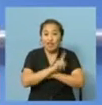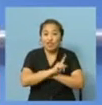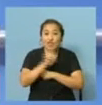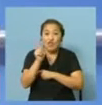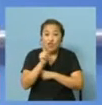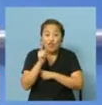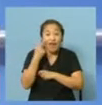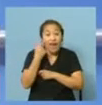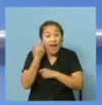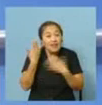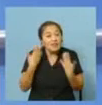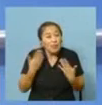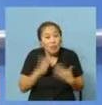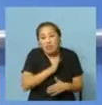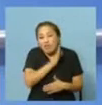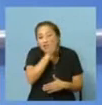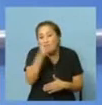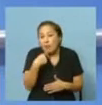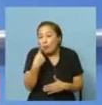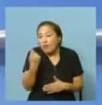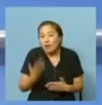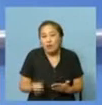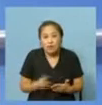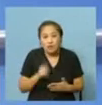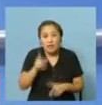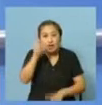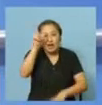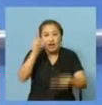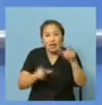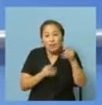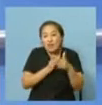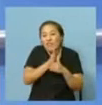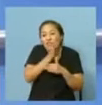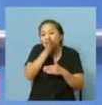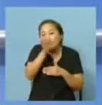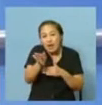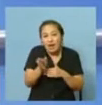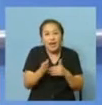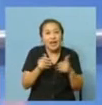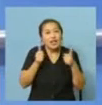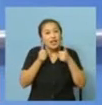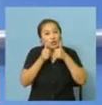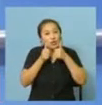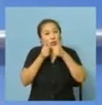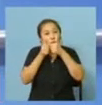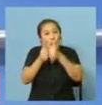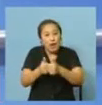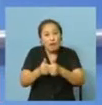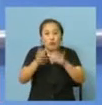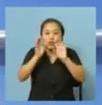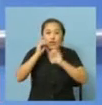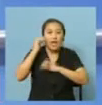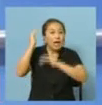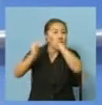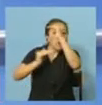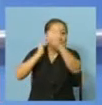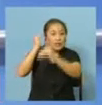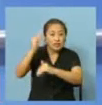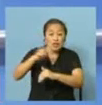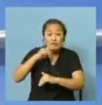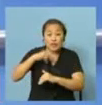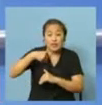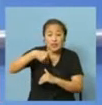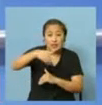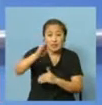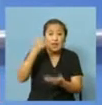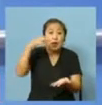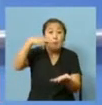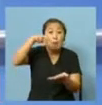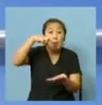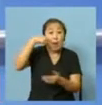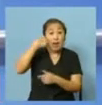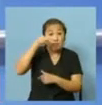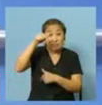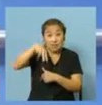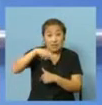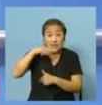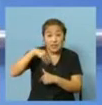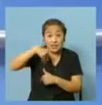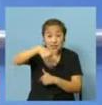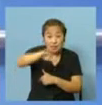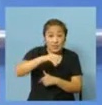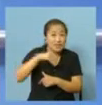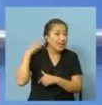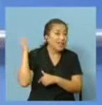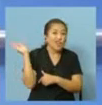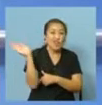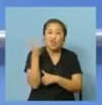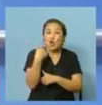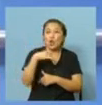y un poco es que la gente se acerque nosotros vamos a salir a hacer capacitaciones este viernes vamos a estar en palpalá y vamos